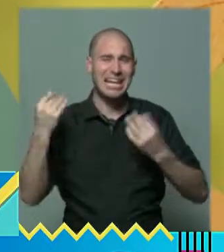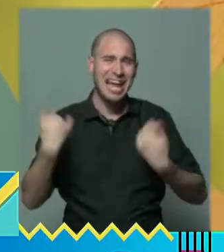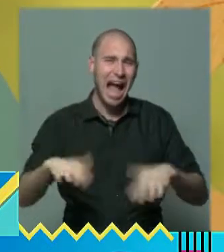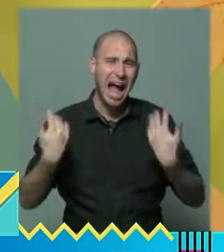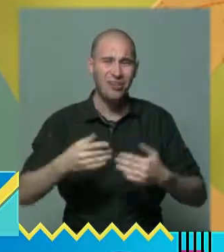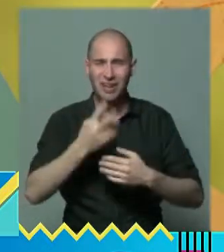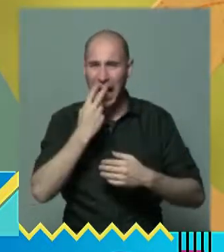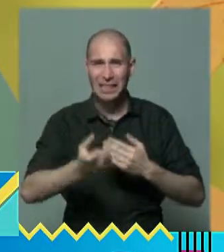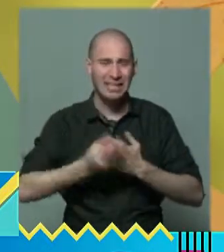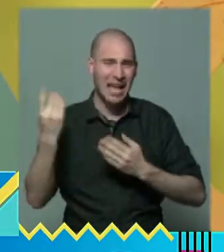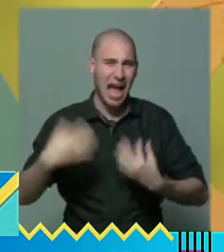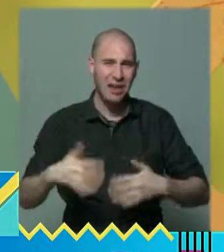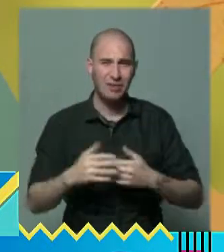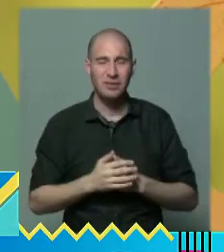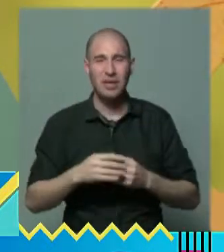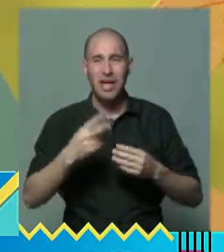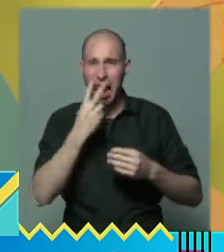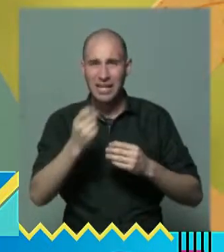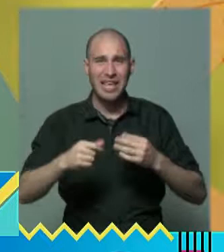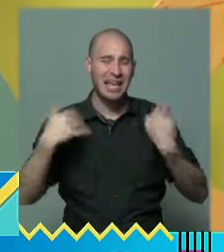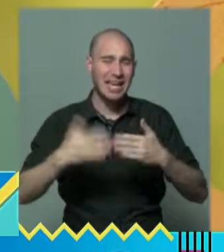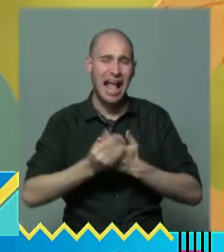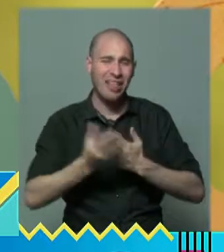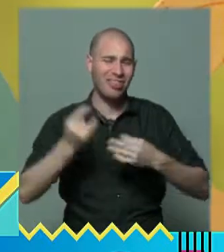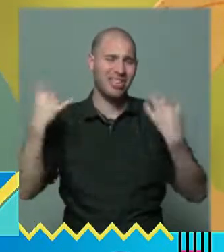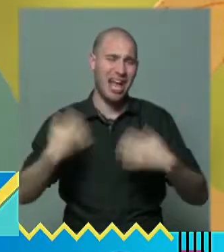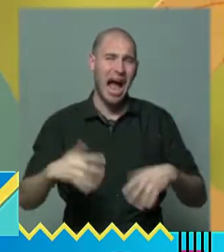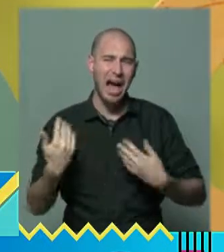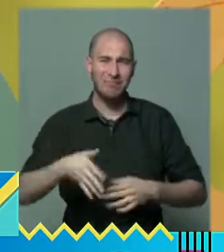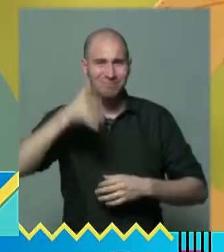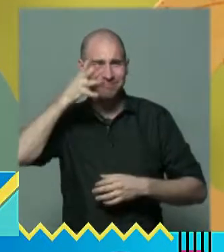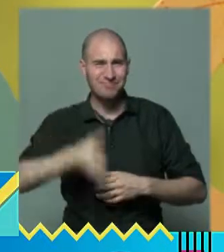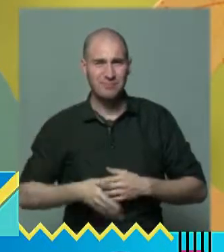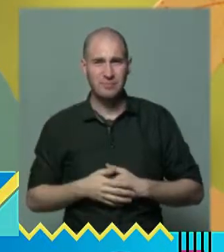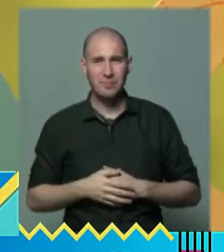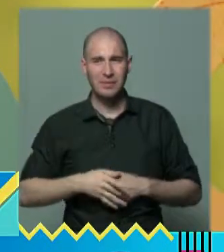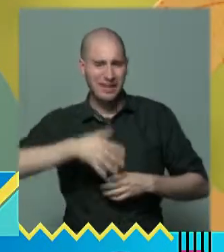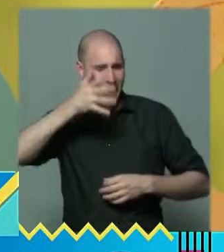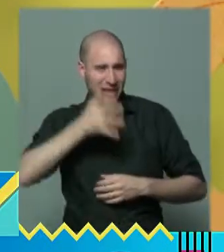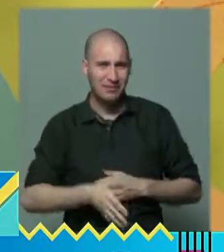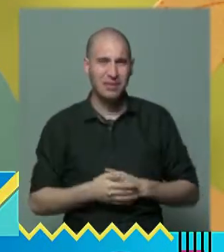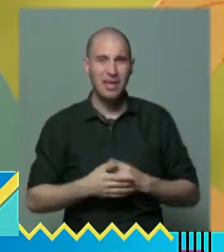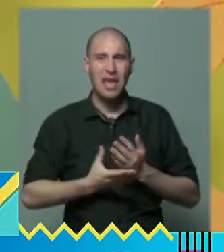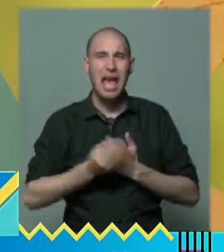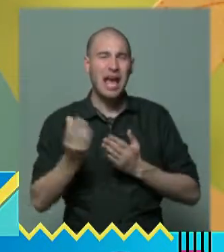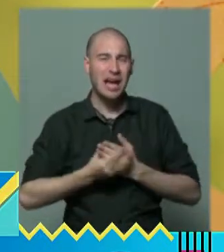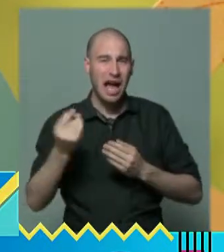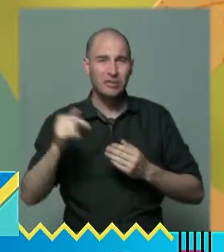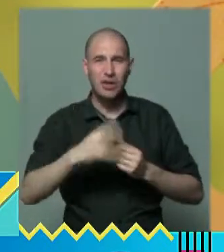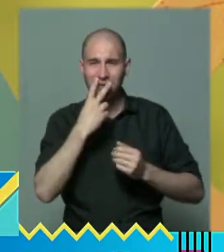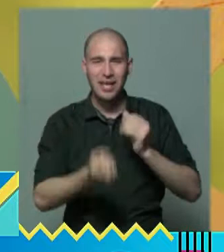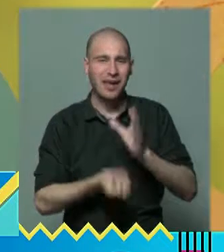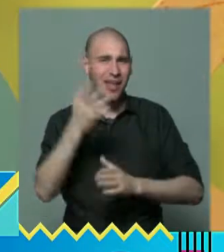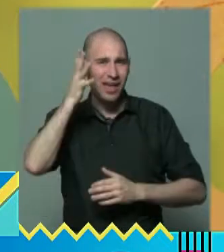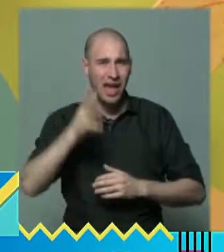costo de la energía. O sea, la energía se encareció, el costo se encareció brutalmente. Brutalmente. El costo marginal de la generación de